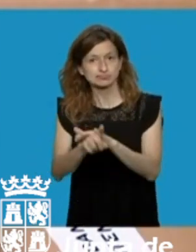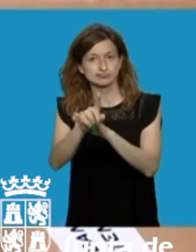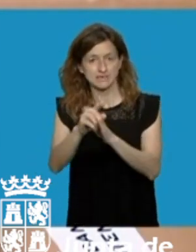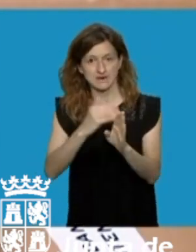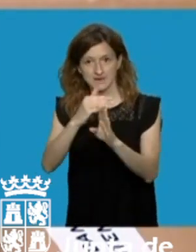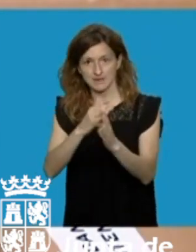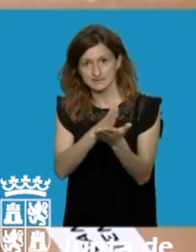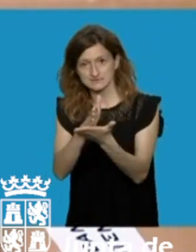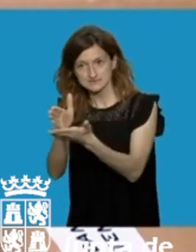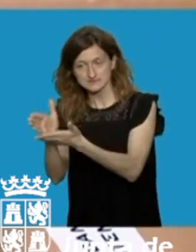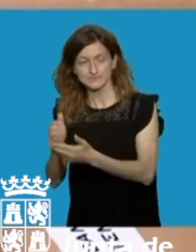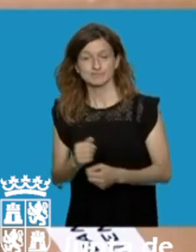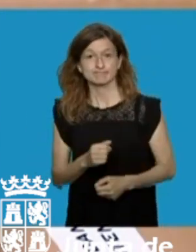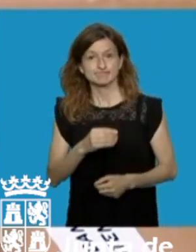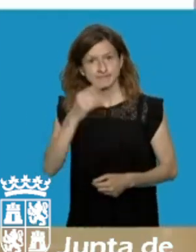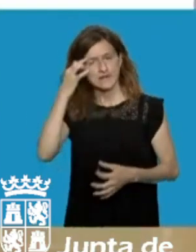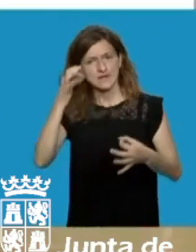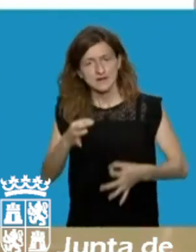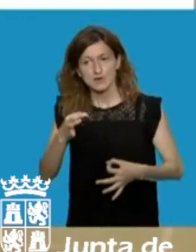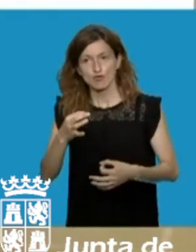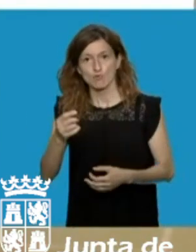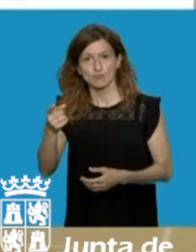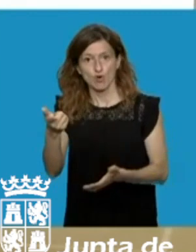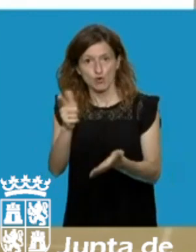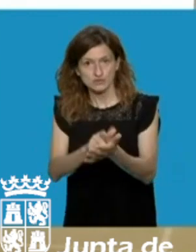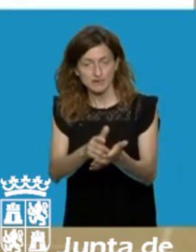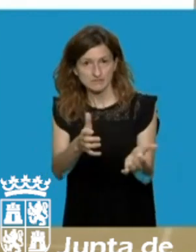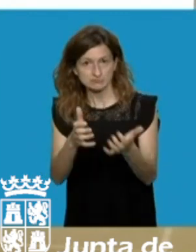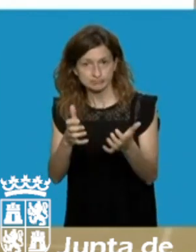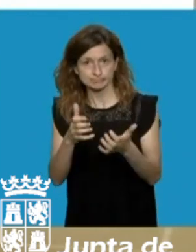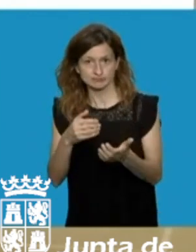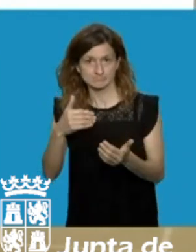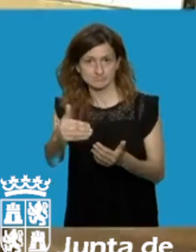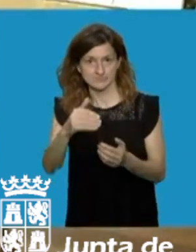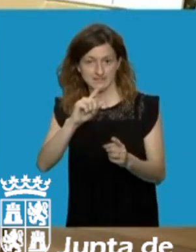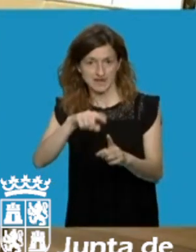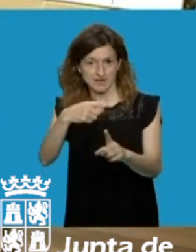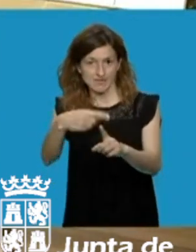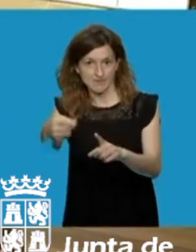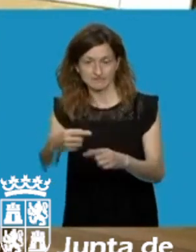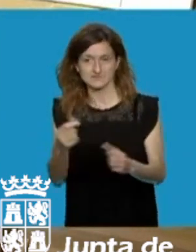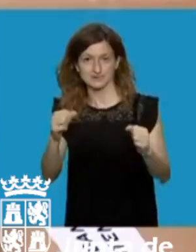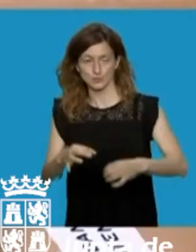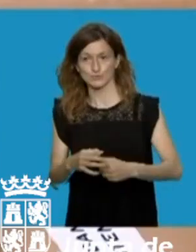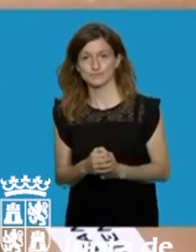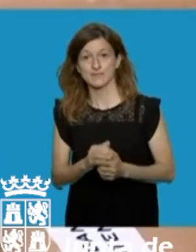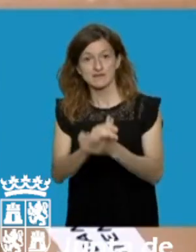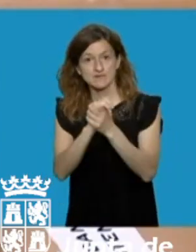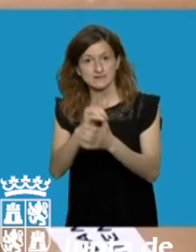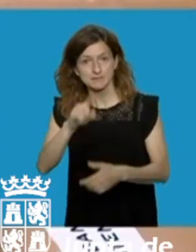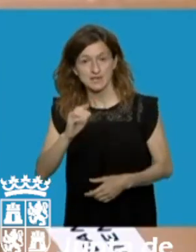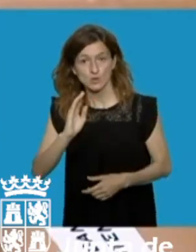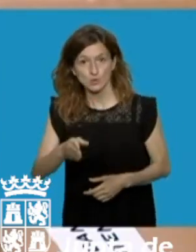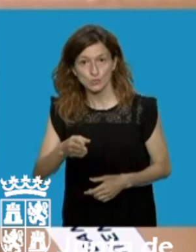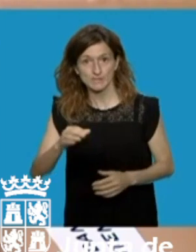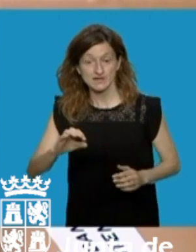niveles. Estoy convencido de que estaréis presentes de nuevo en próximas ediciones de estos premios. Felicidades también al Club